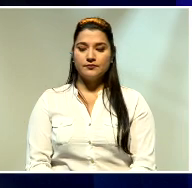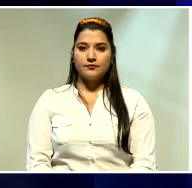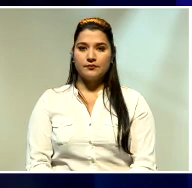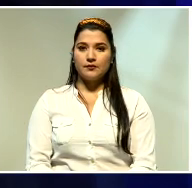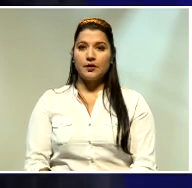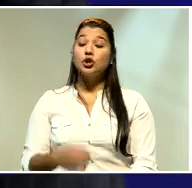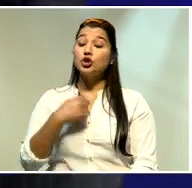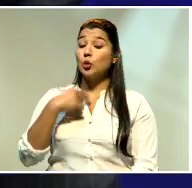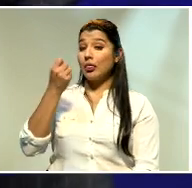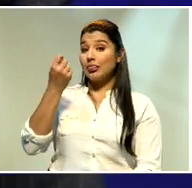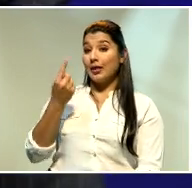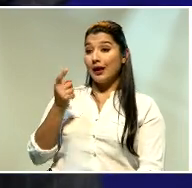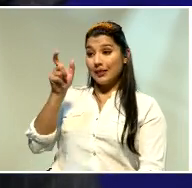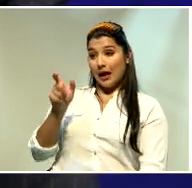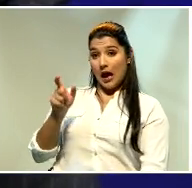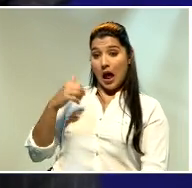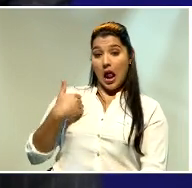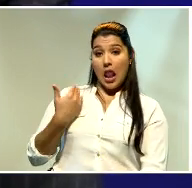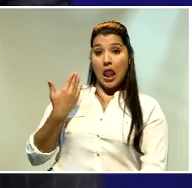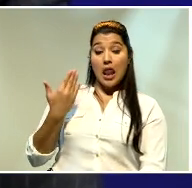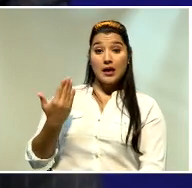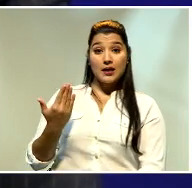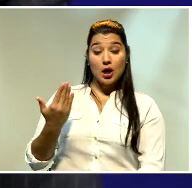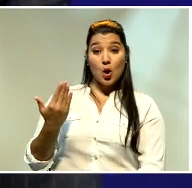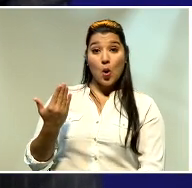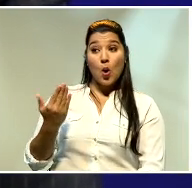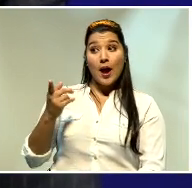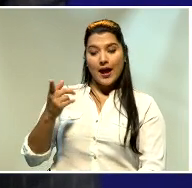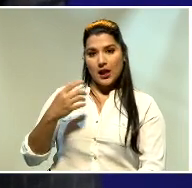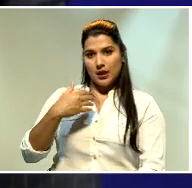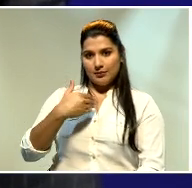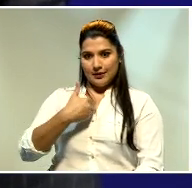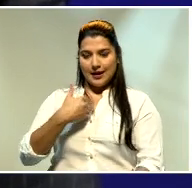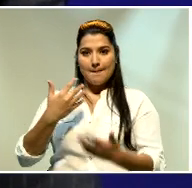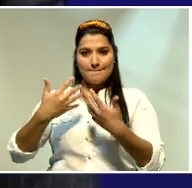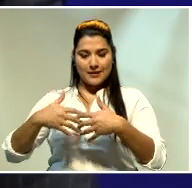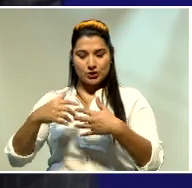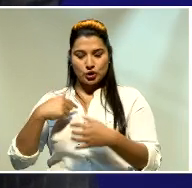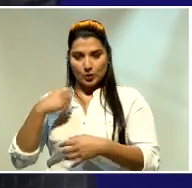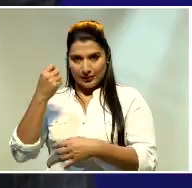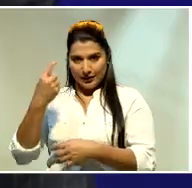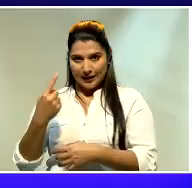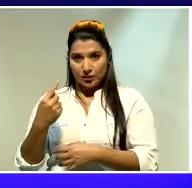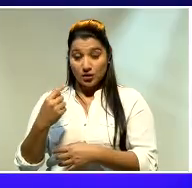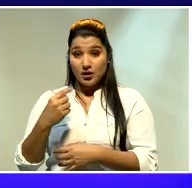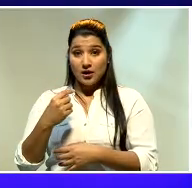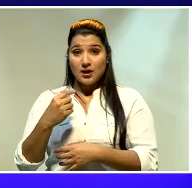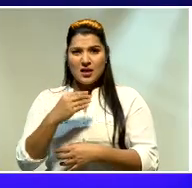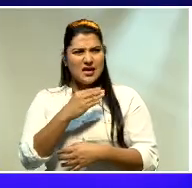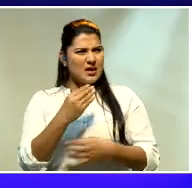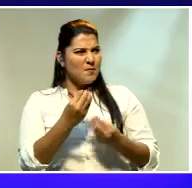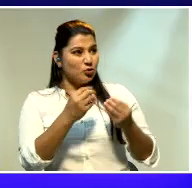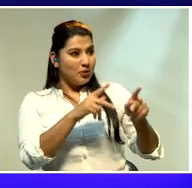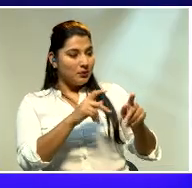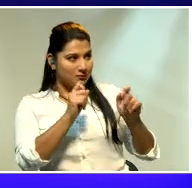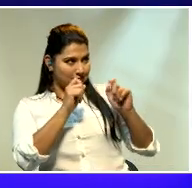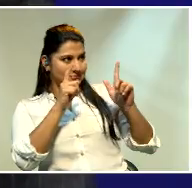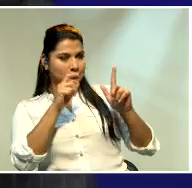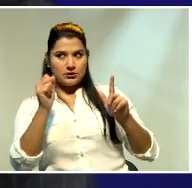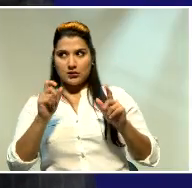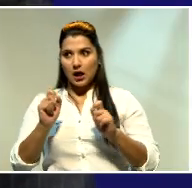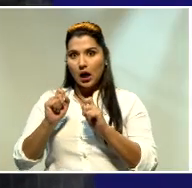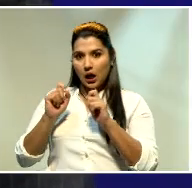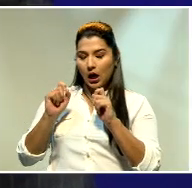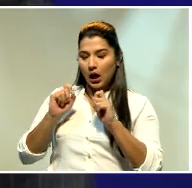No, yo entiendo al señor emprendedor y empresario y sinceramente a la gente que se quedó sin frente. Claro que